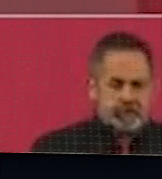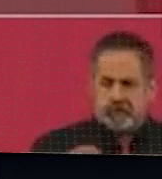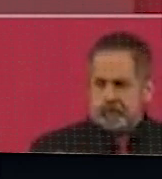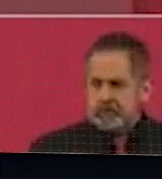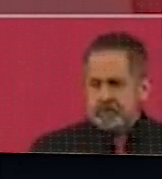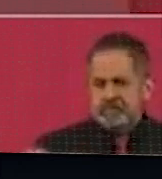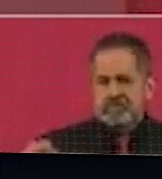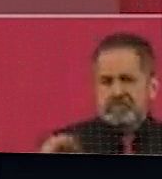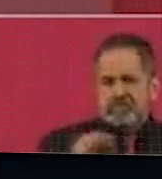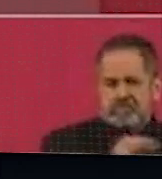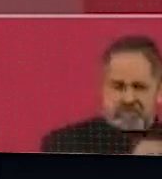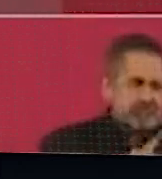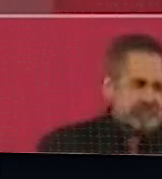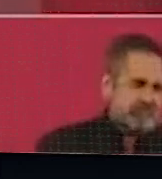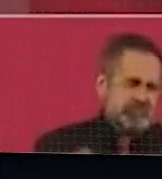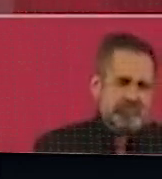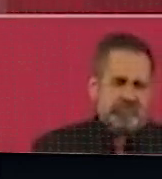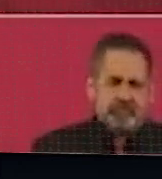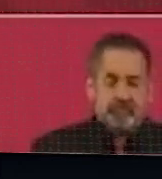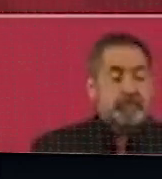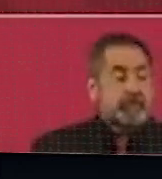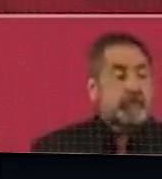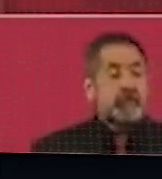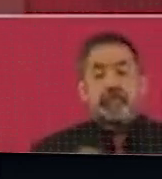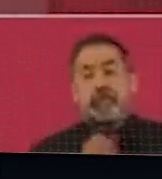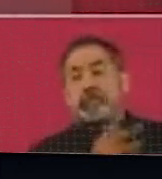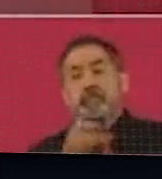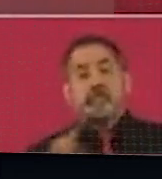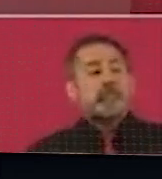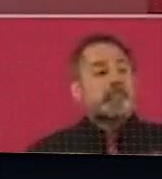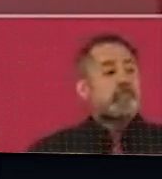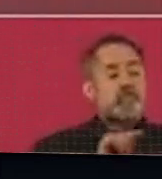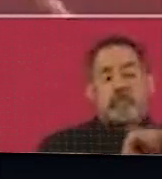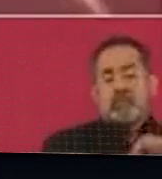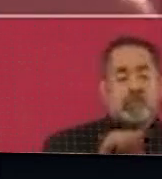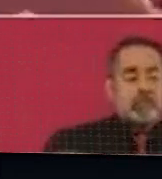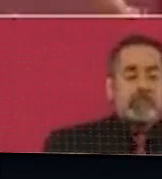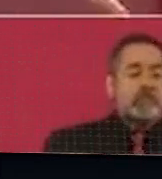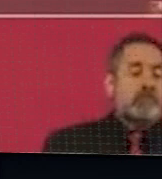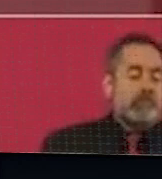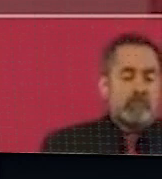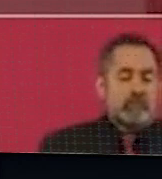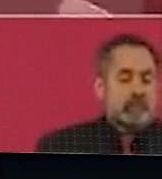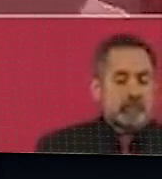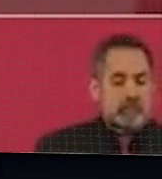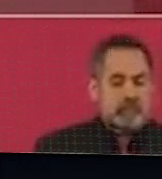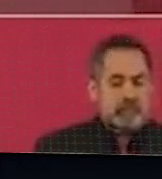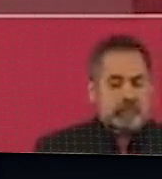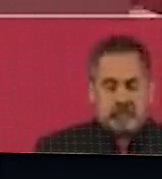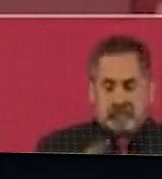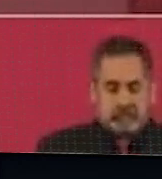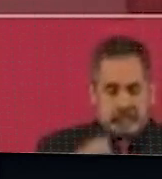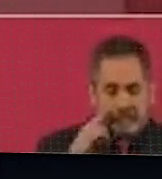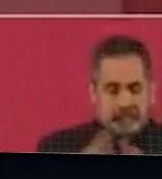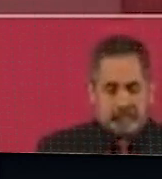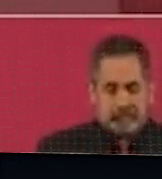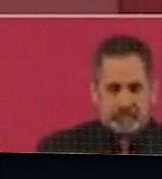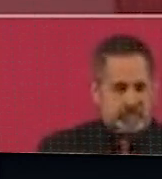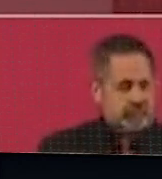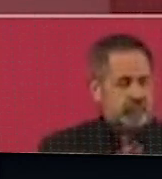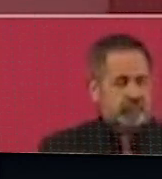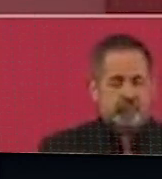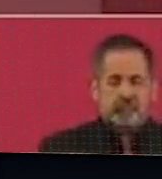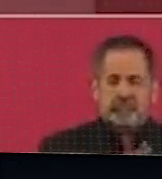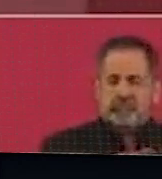presidente responde de una manera que debe alarmarnos a todos y dice bueno eso pasa